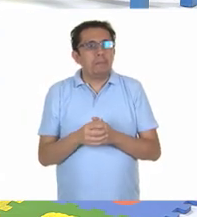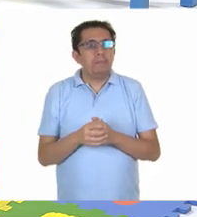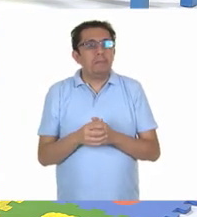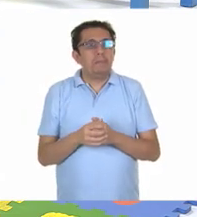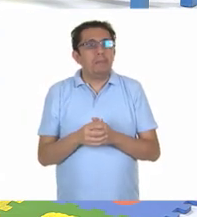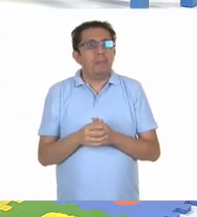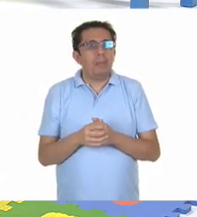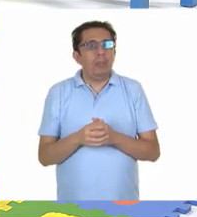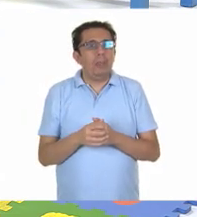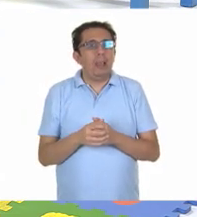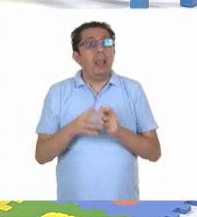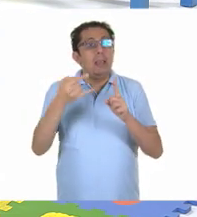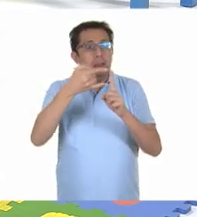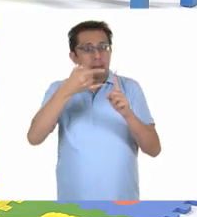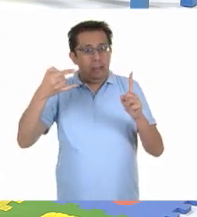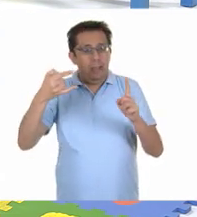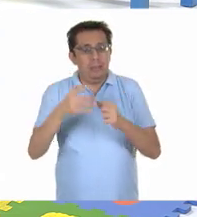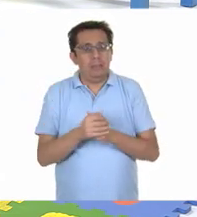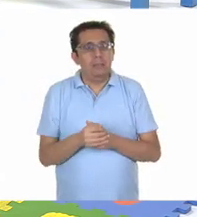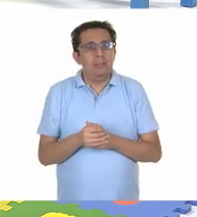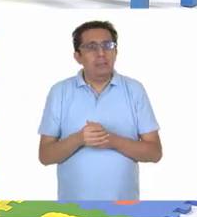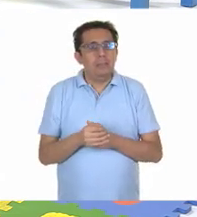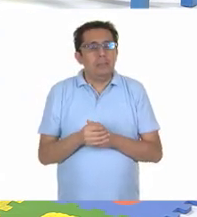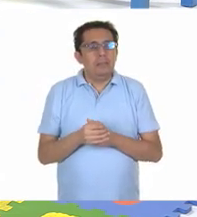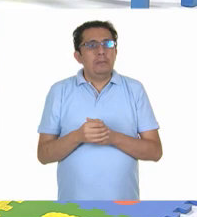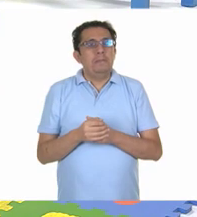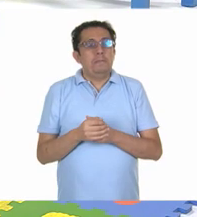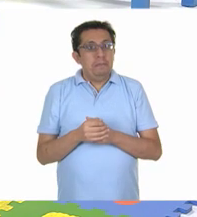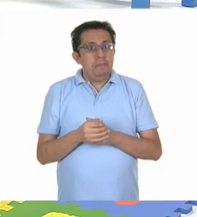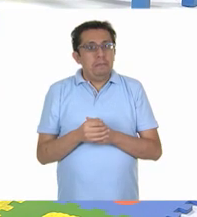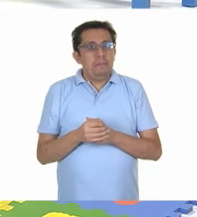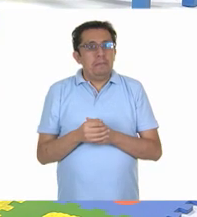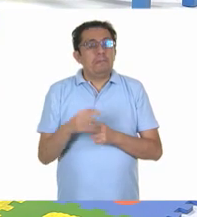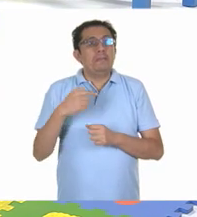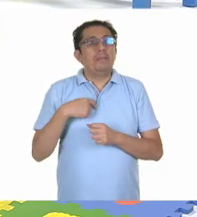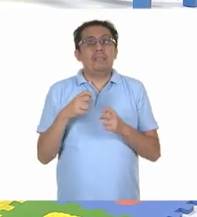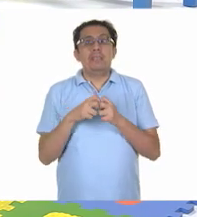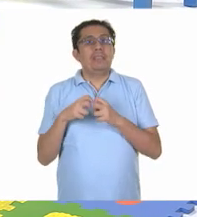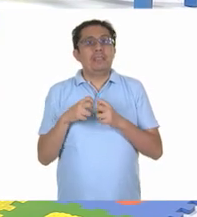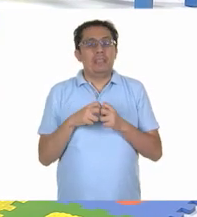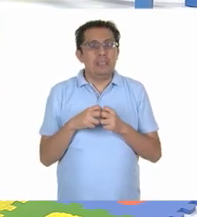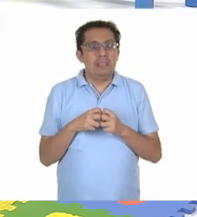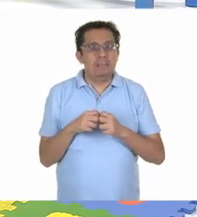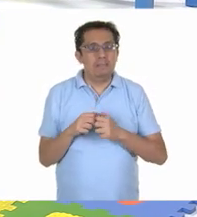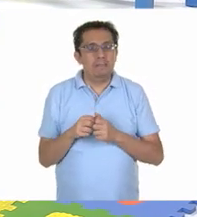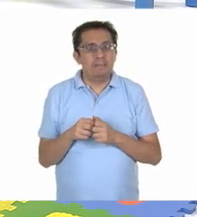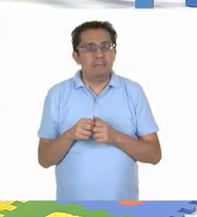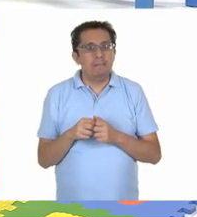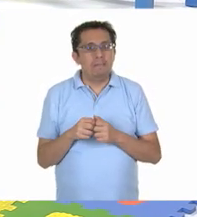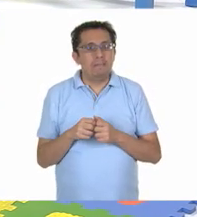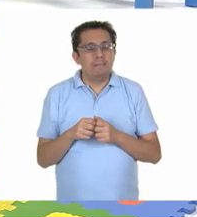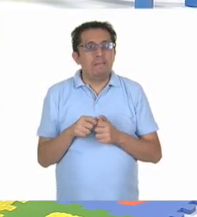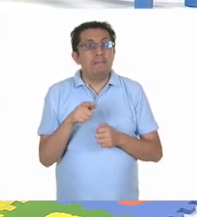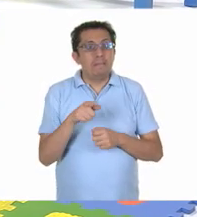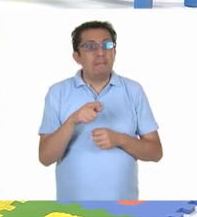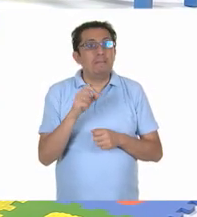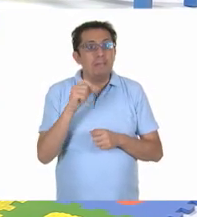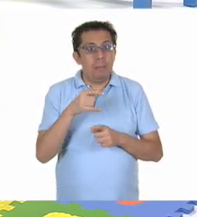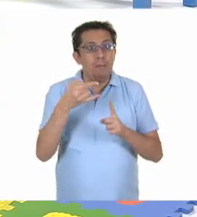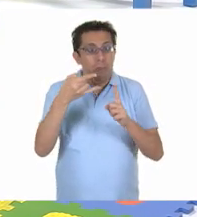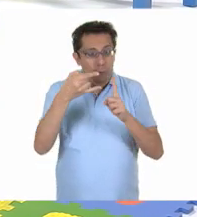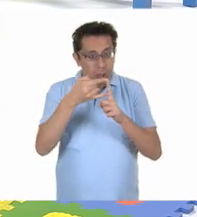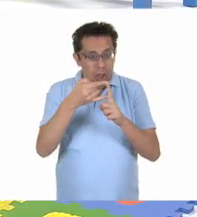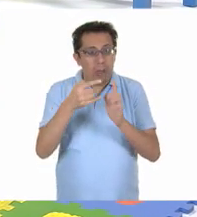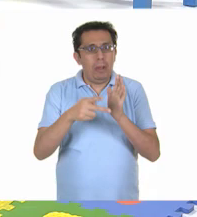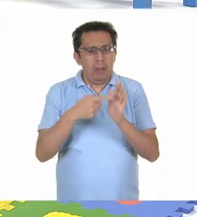Y después lleva un rectángulo. Ay, ay, ay, ay. Hasta me estoy poniendo nerviosa. Y